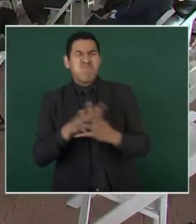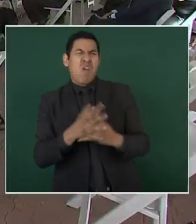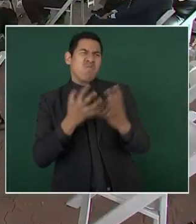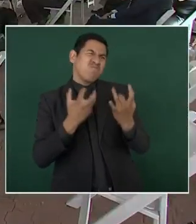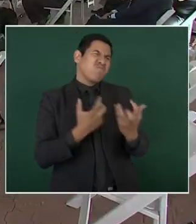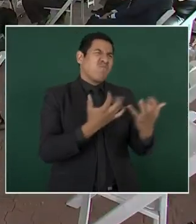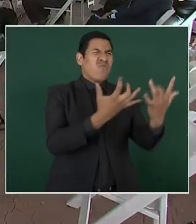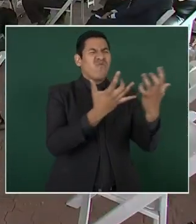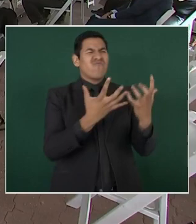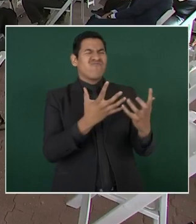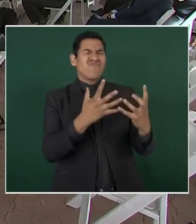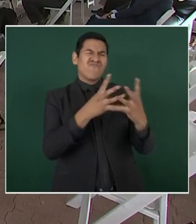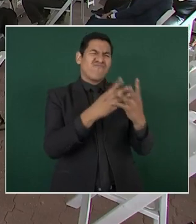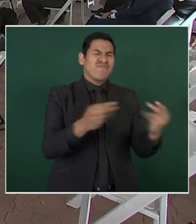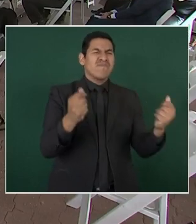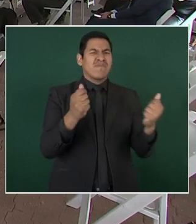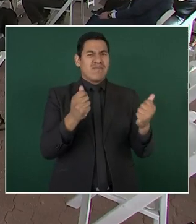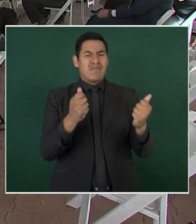de Morelos.